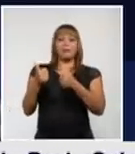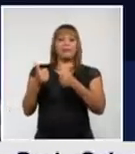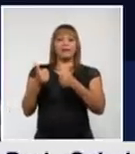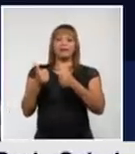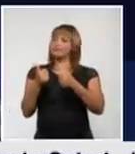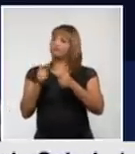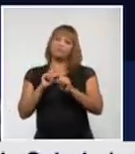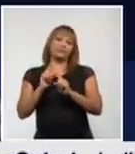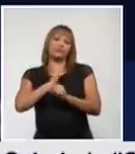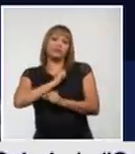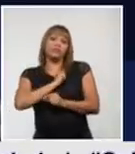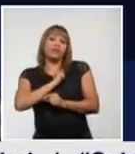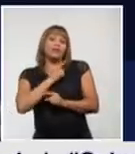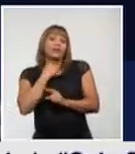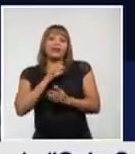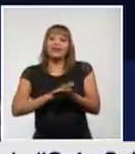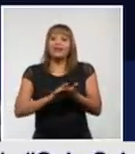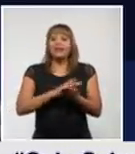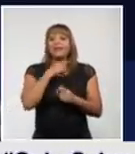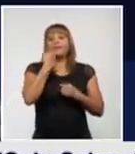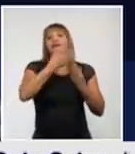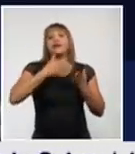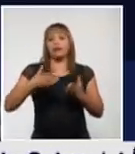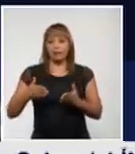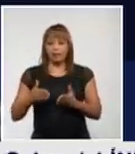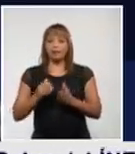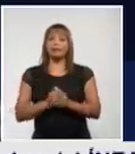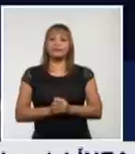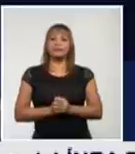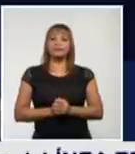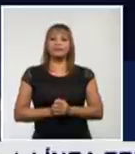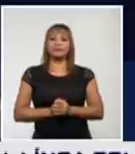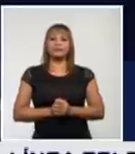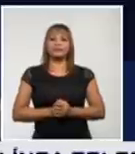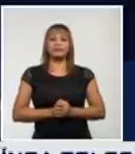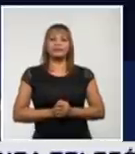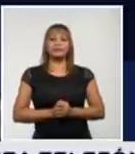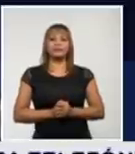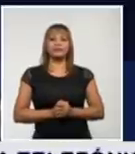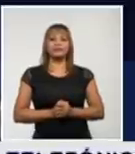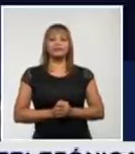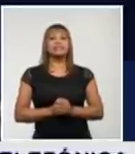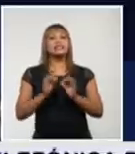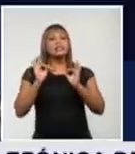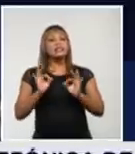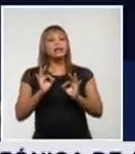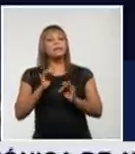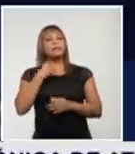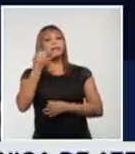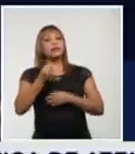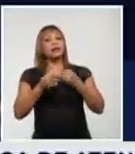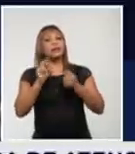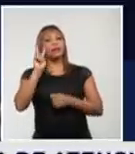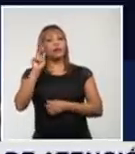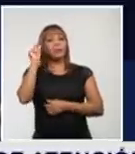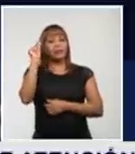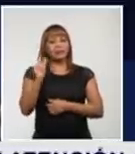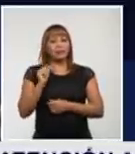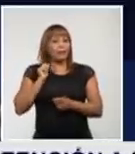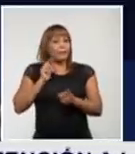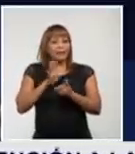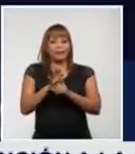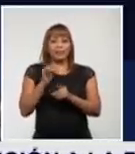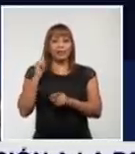ninguna persona falleciera con esta enfermedad. Siempre mencionamos los 2 pacientes que se evacuaron al inicio